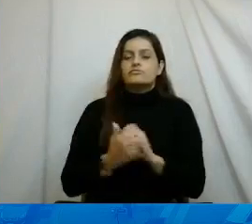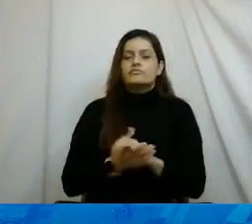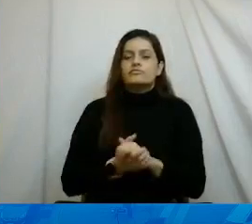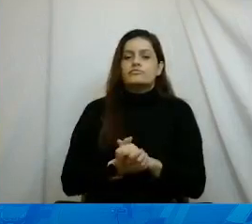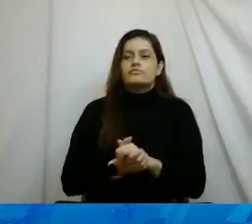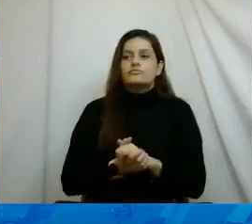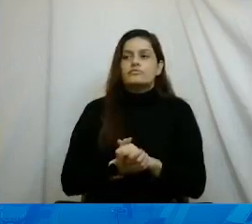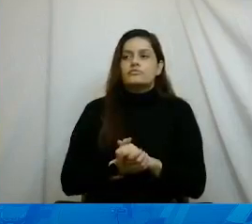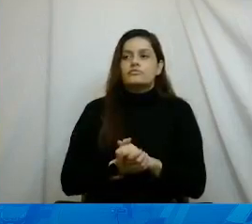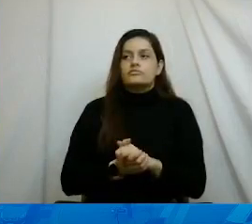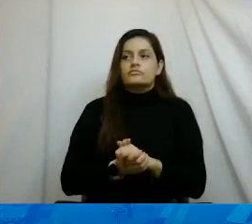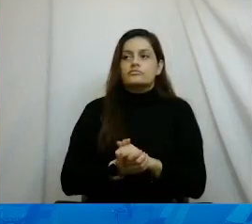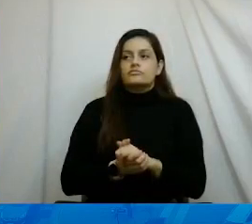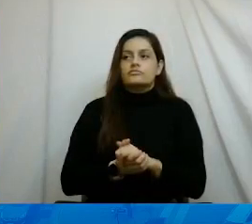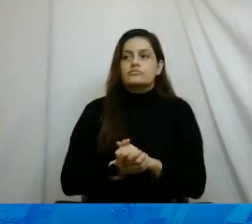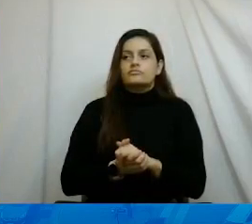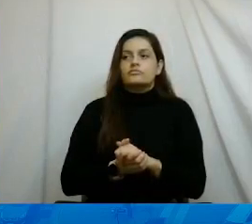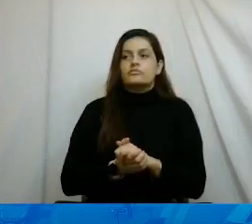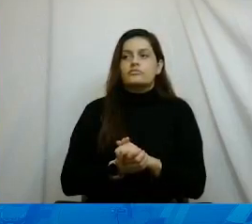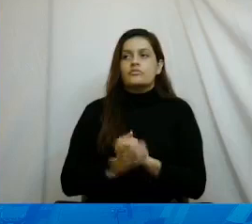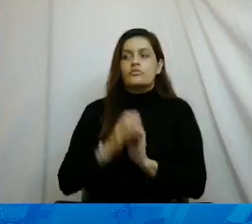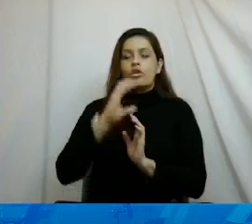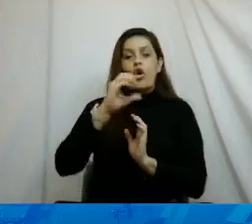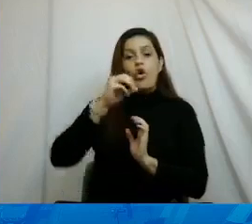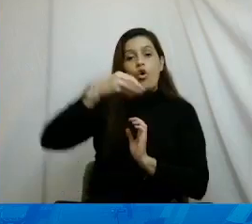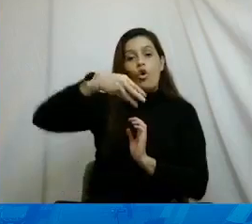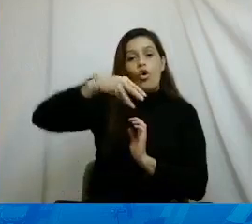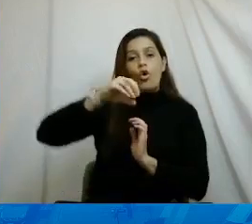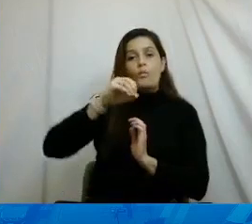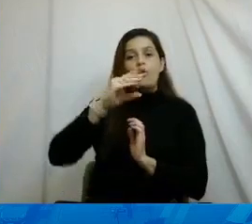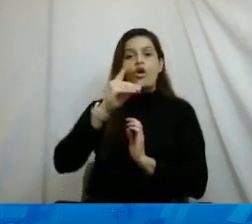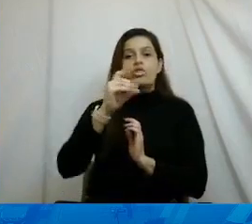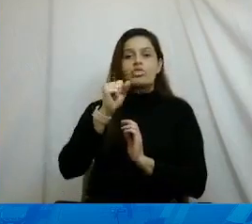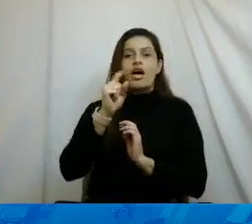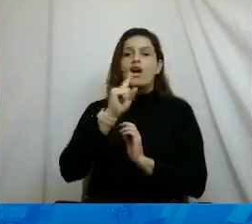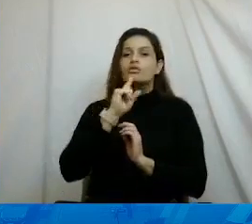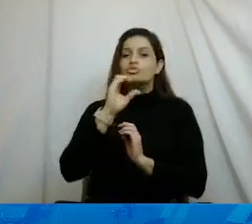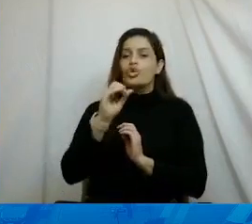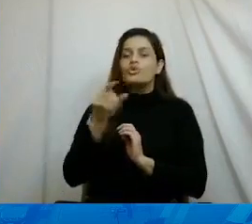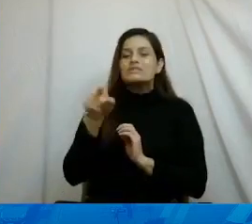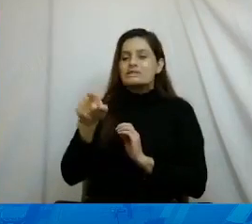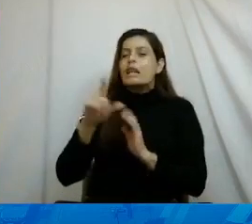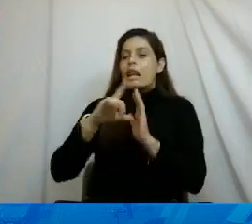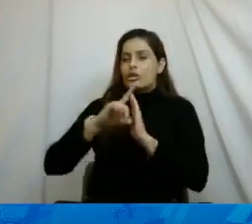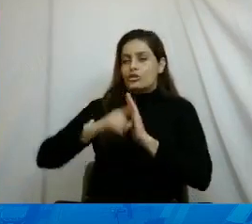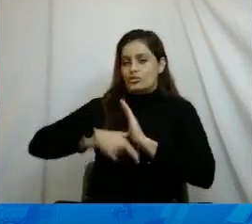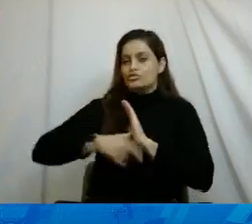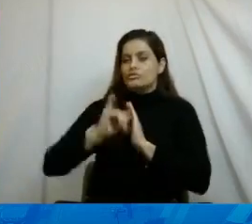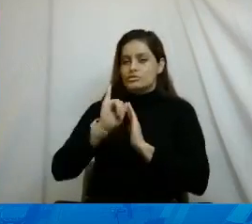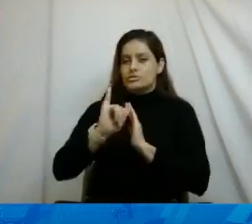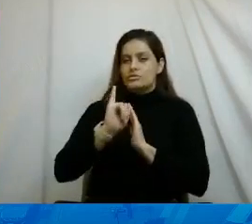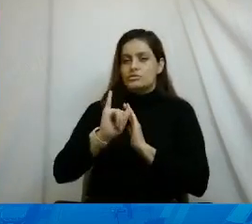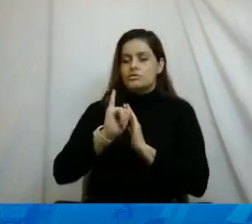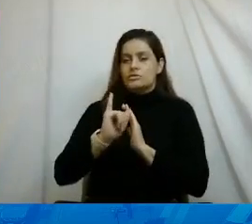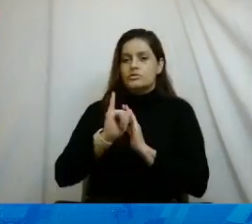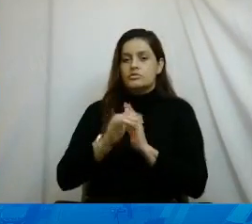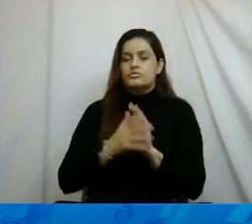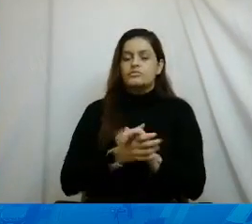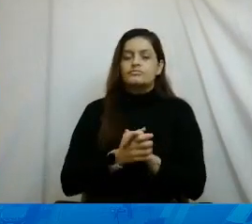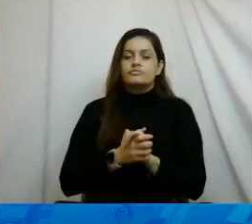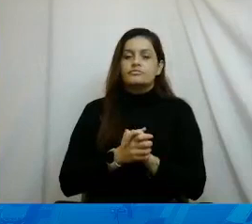Habitualmente los comodatos va a depender mucho la demora, digamos. Estamos, por ejemplo, y aprovecho la